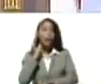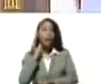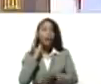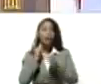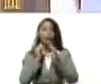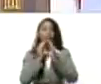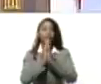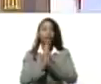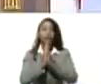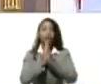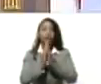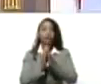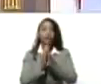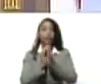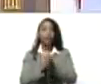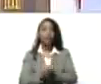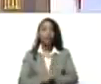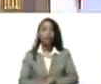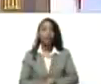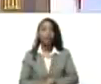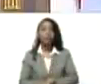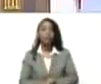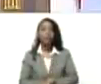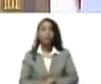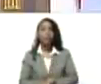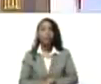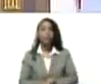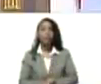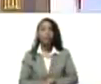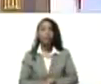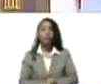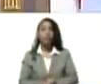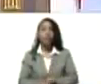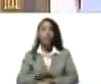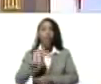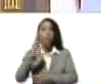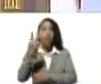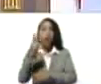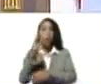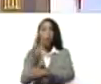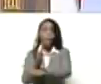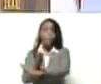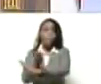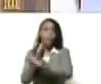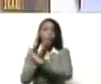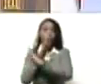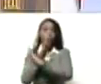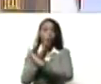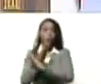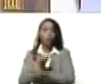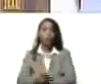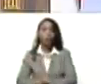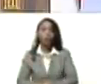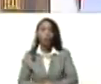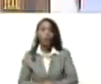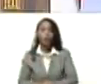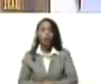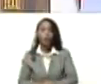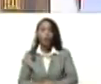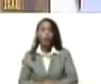emprendedores todo el proceso de crear la empresa de crear las actas constitutivas de las cuentas bancarias